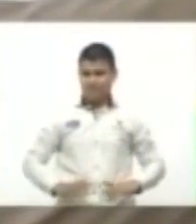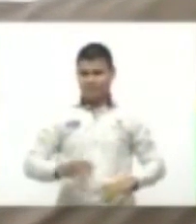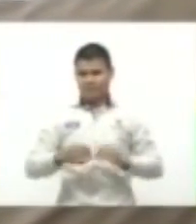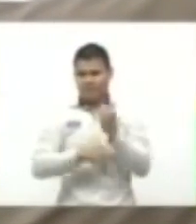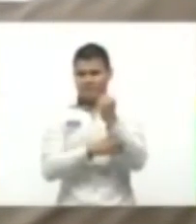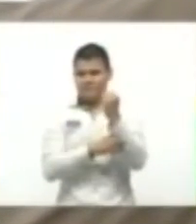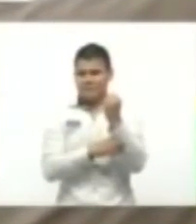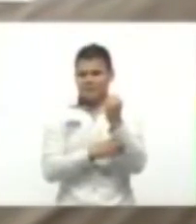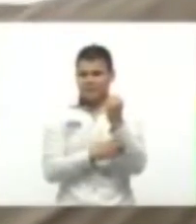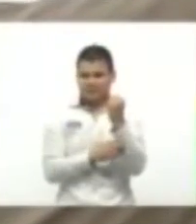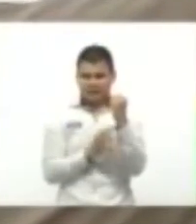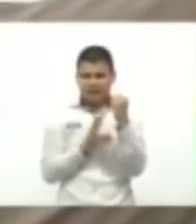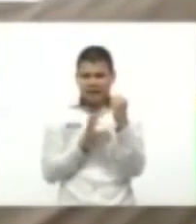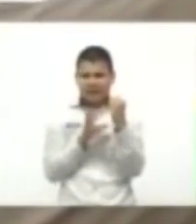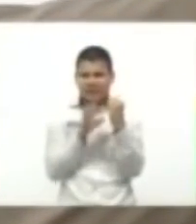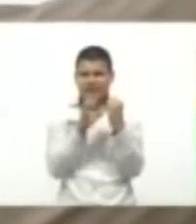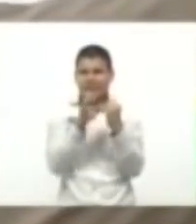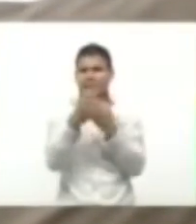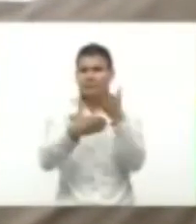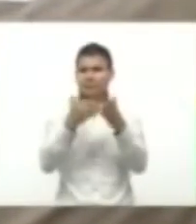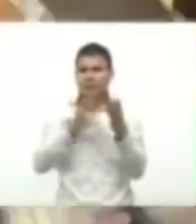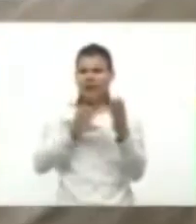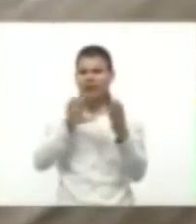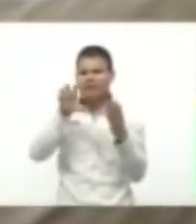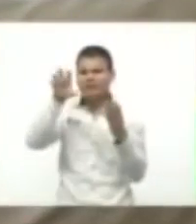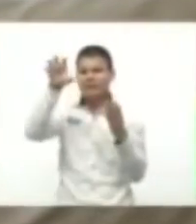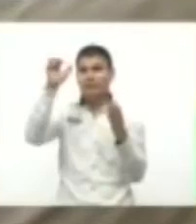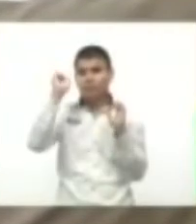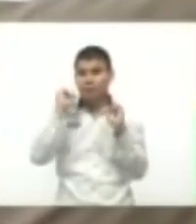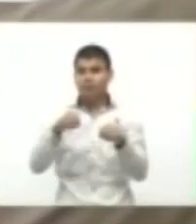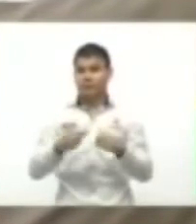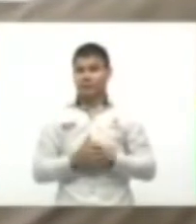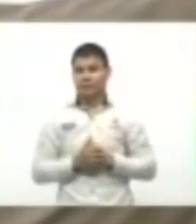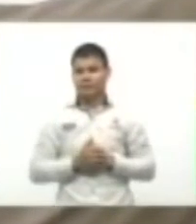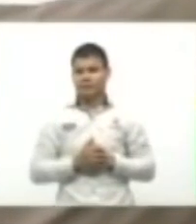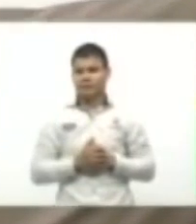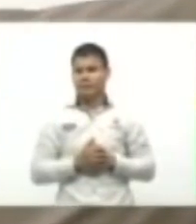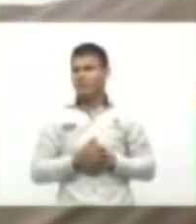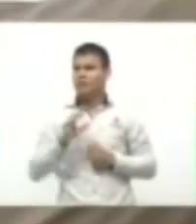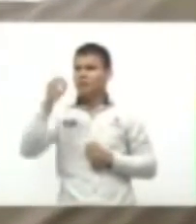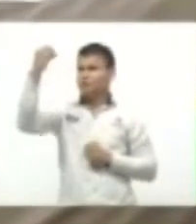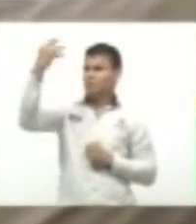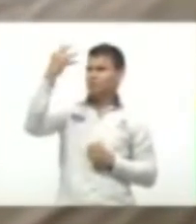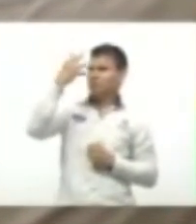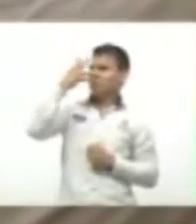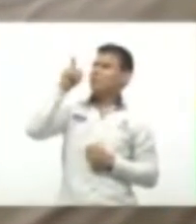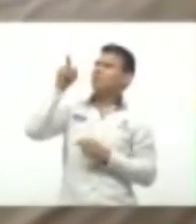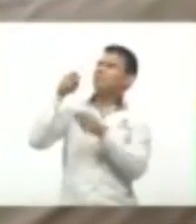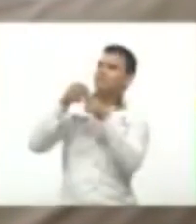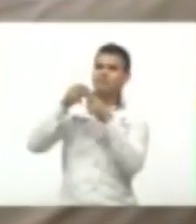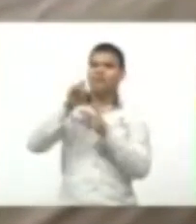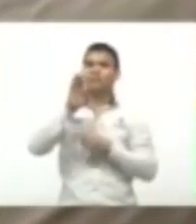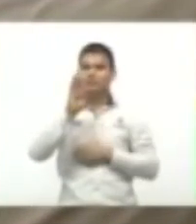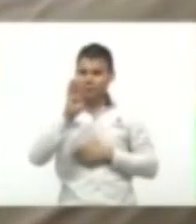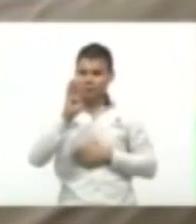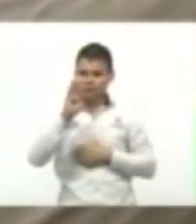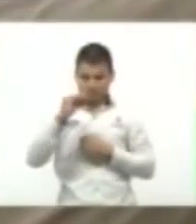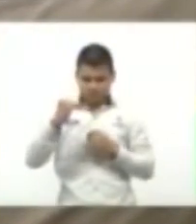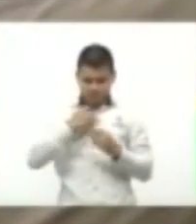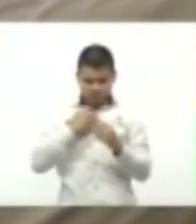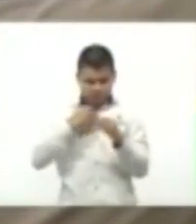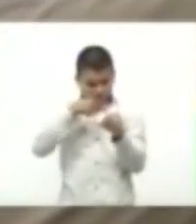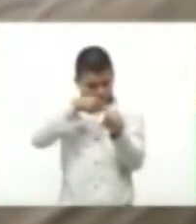de las radiaciones ultravioleta tipo B. Esas radiaciones penetran la epidermis de la piel y